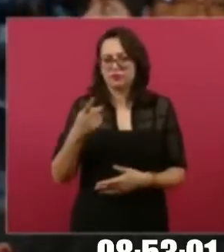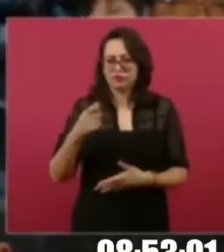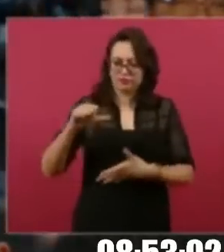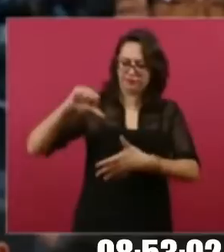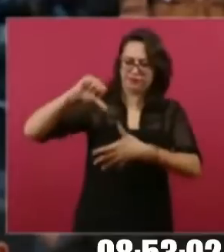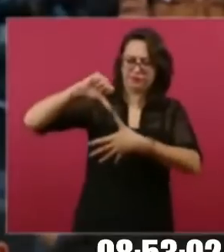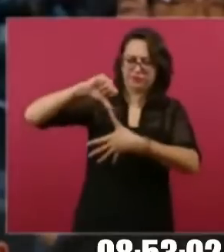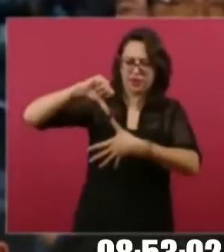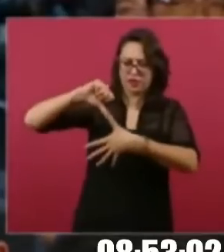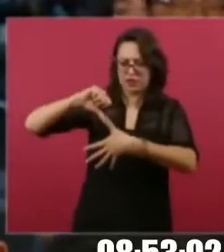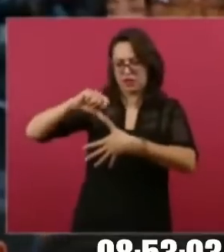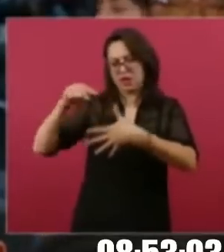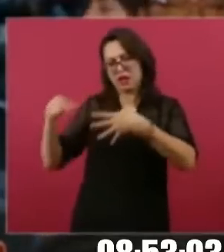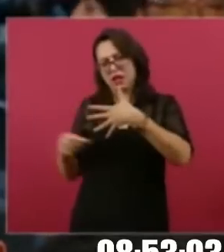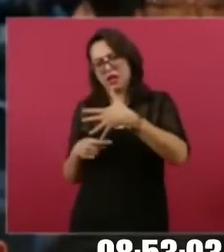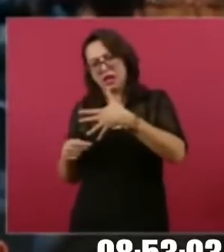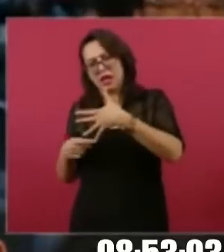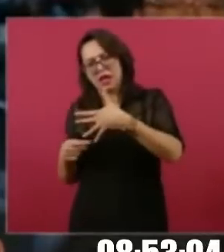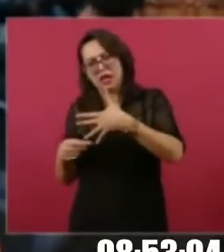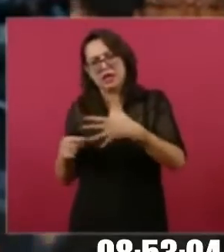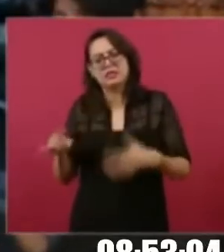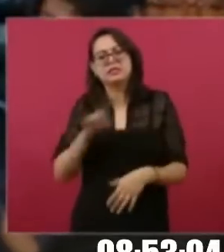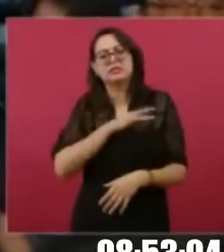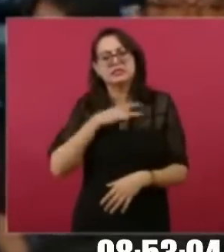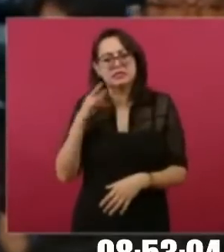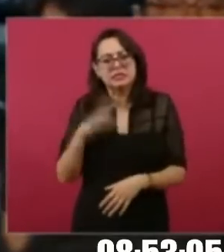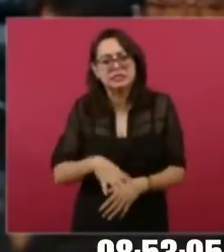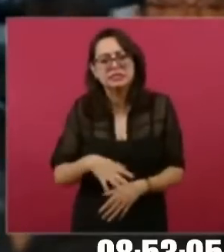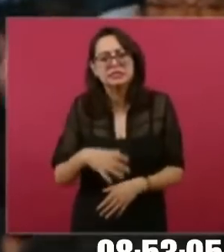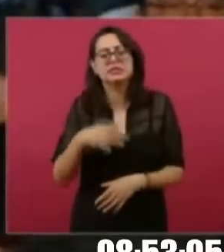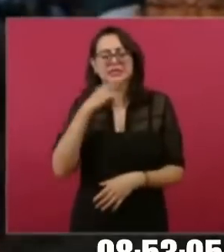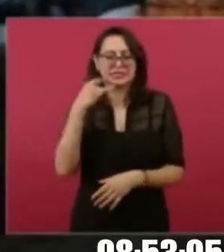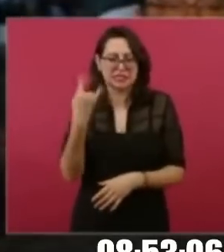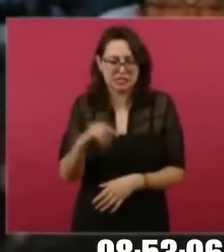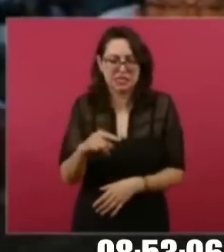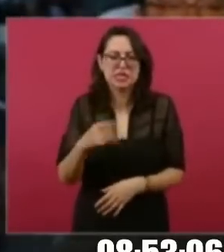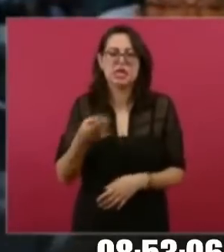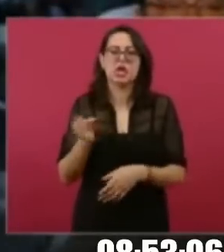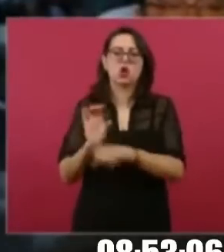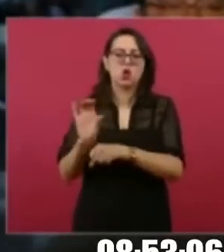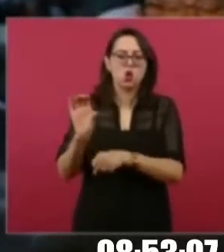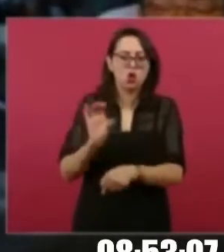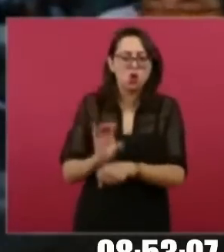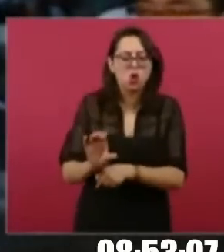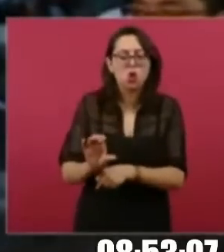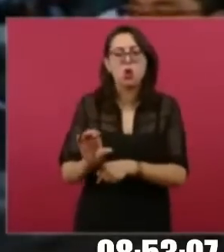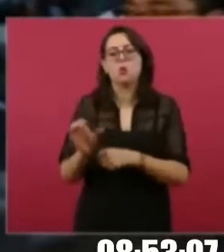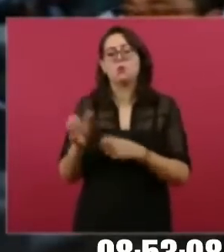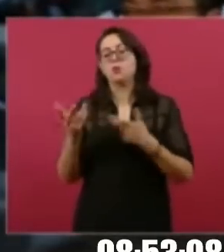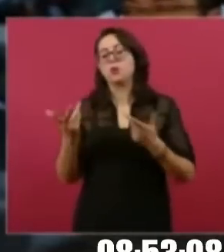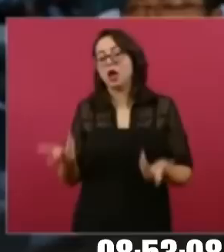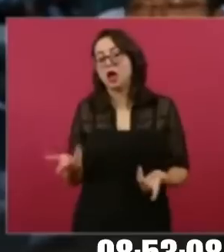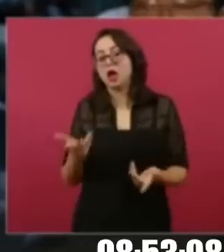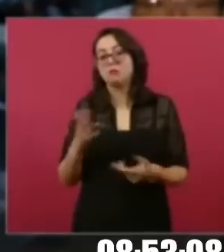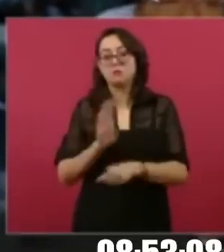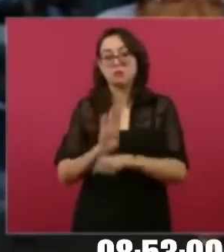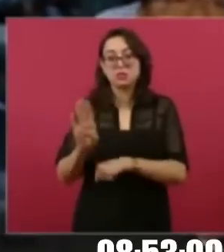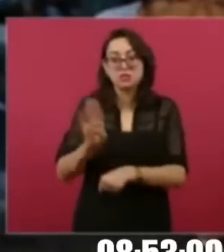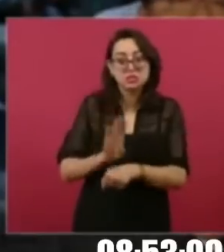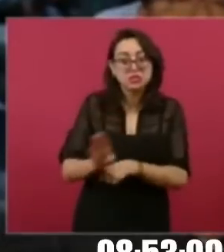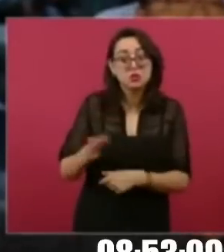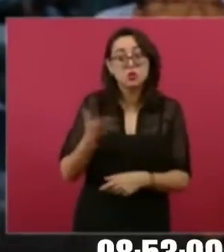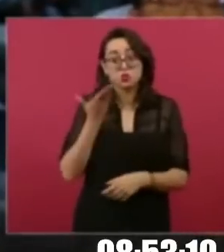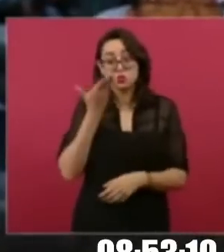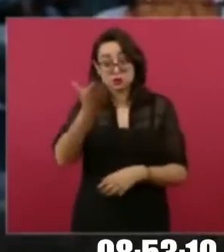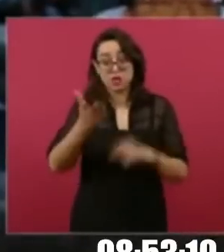consultarle si aparte de chile contempla algunos otros países como lo es en el caso de Colombia en el caso de de visitar al presidente Lula y